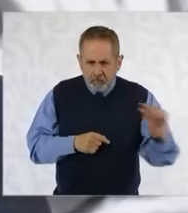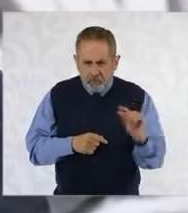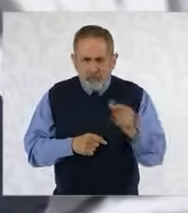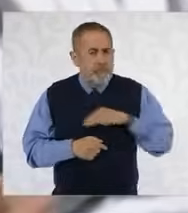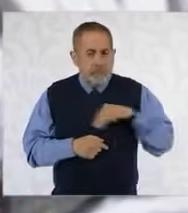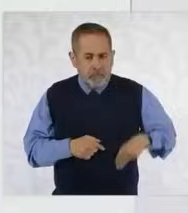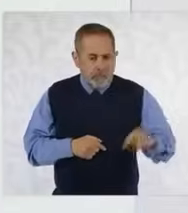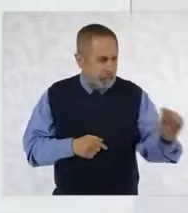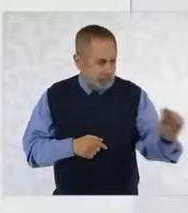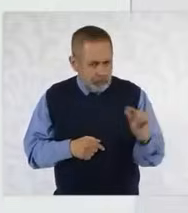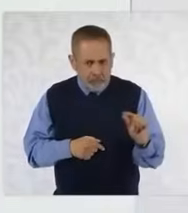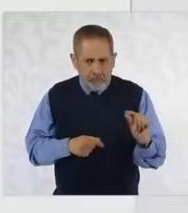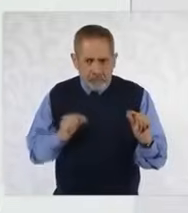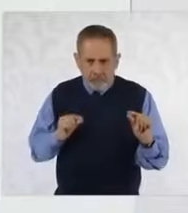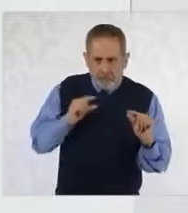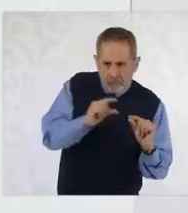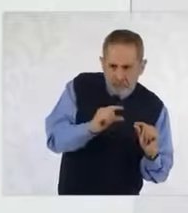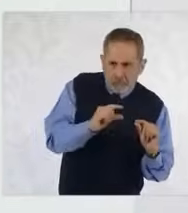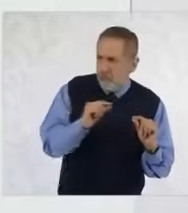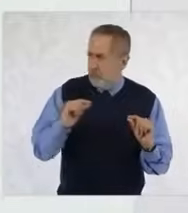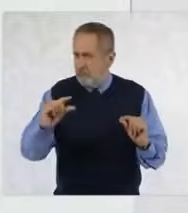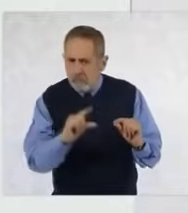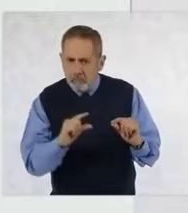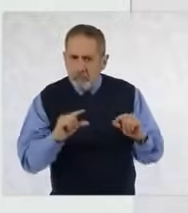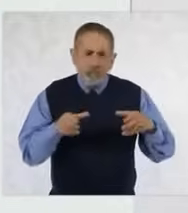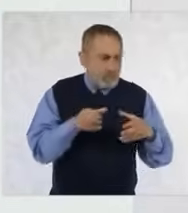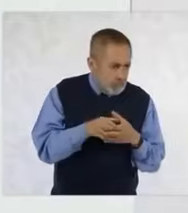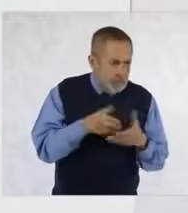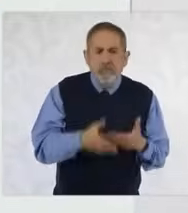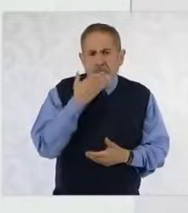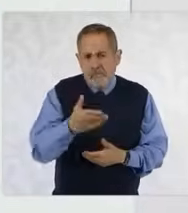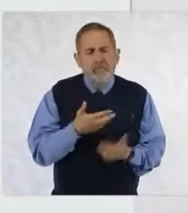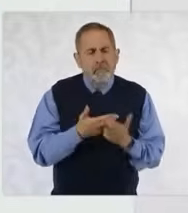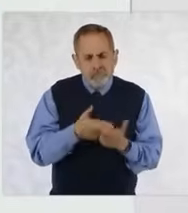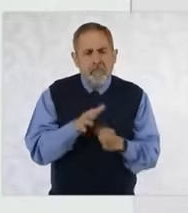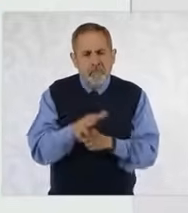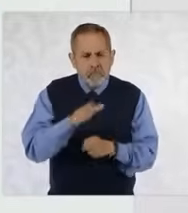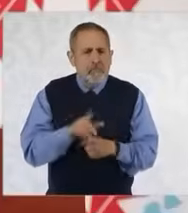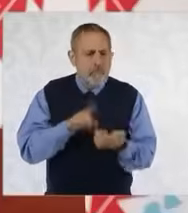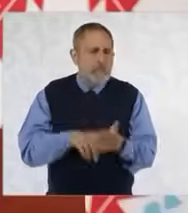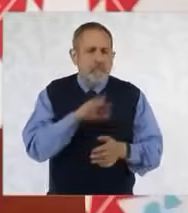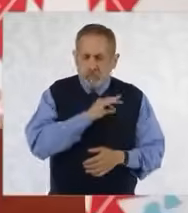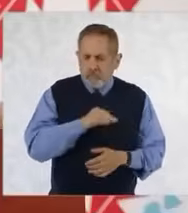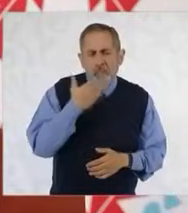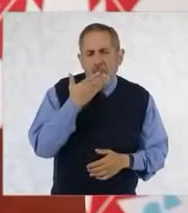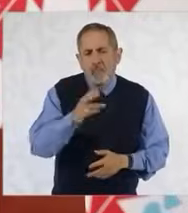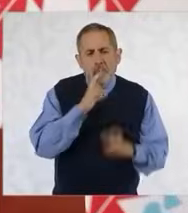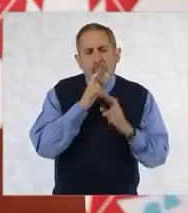presidencia municipal, si sumamos esfuerzos de proyectos, programas que de por sí existen, pues entonces vamos a dar mucho mejores